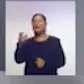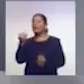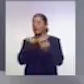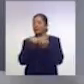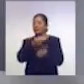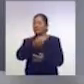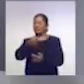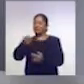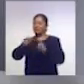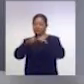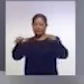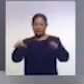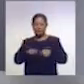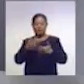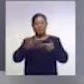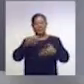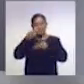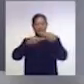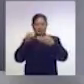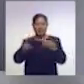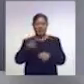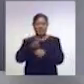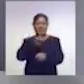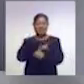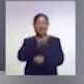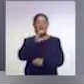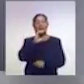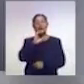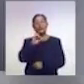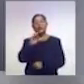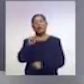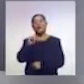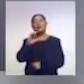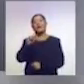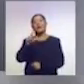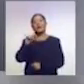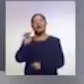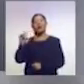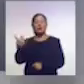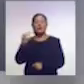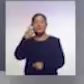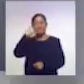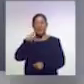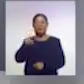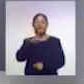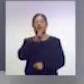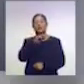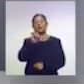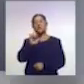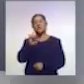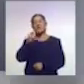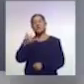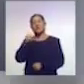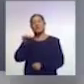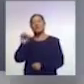para todo el equipo de Ahora Noticias desde Coacalco, en el Estado de México. Muchísimas gracias. Reimer Alemán también nos sigue esta tarde, así como Adrián Net, que, bueno,